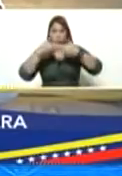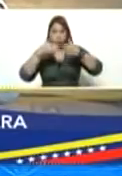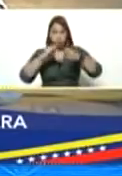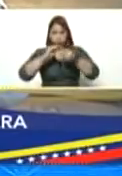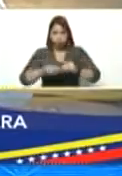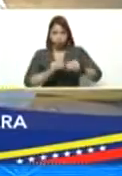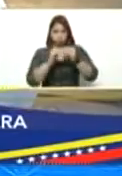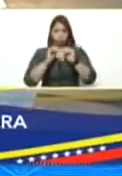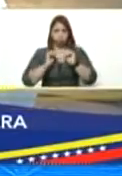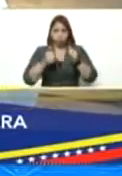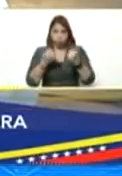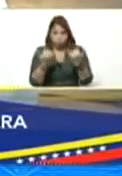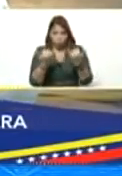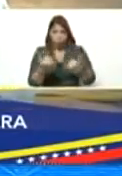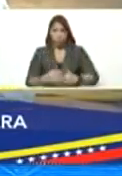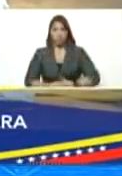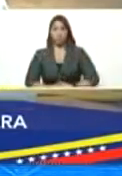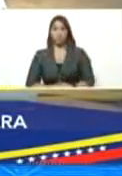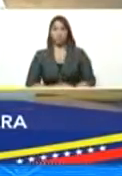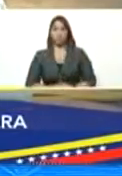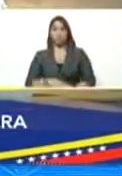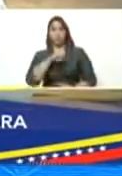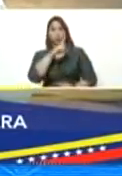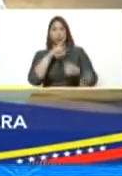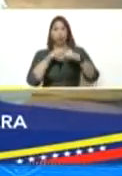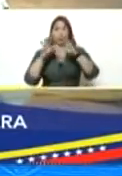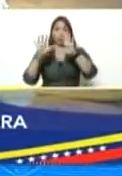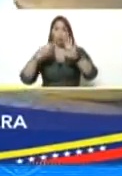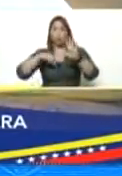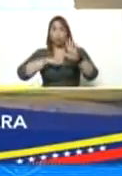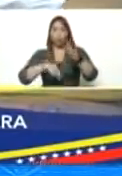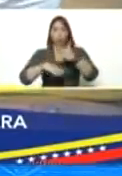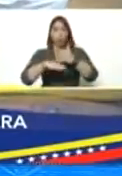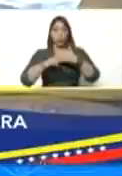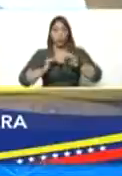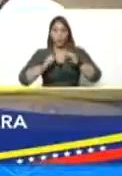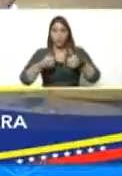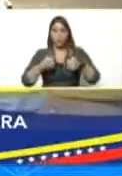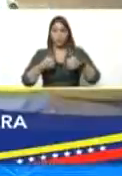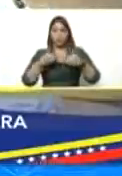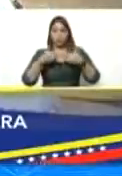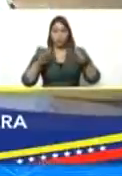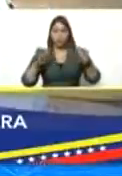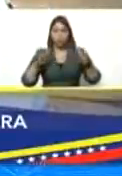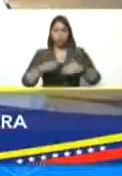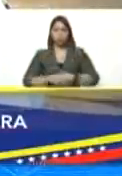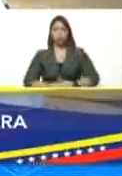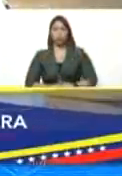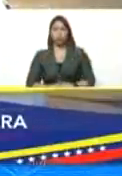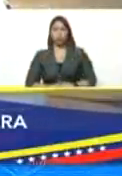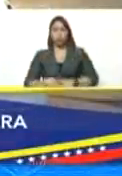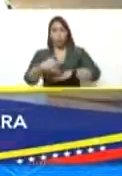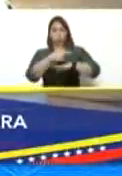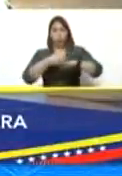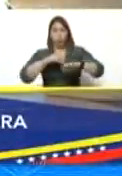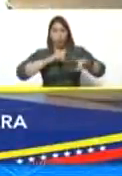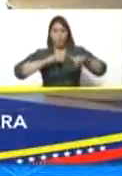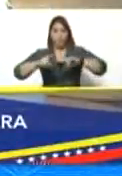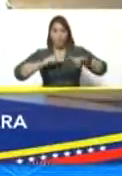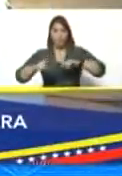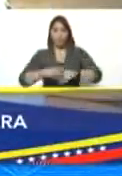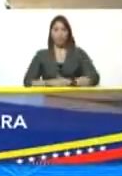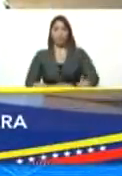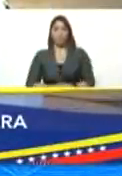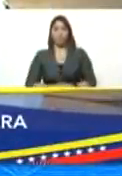voy a lanzar muy pronto, el 1x10 lo vamos a lanzar muy pronto para abrir las compuertas del gobierno